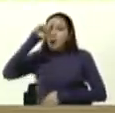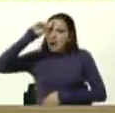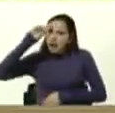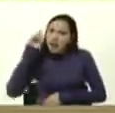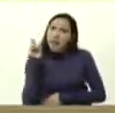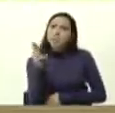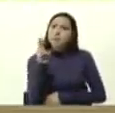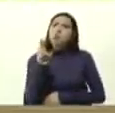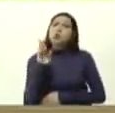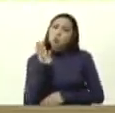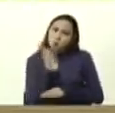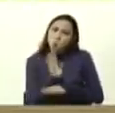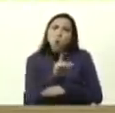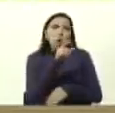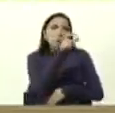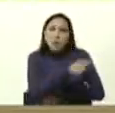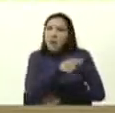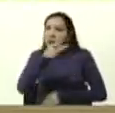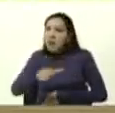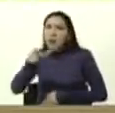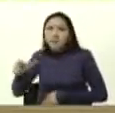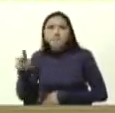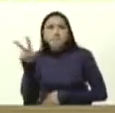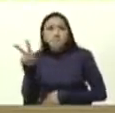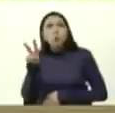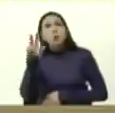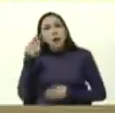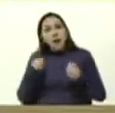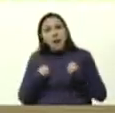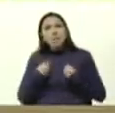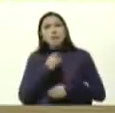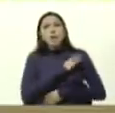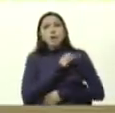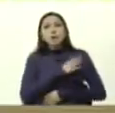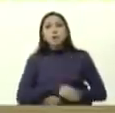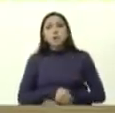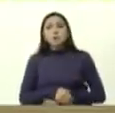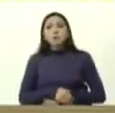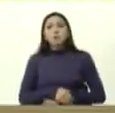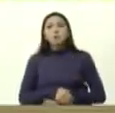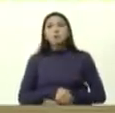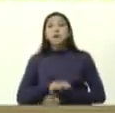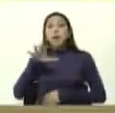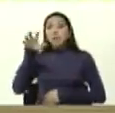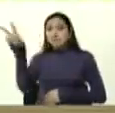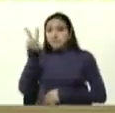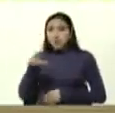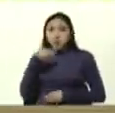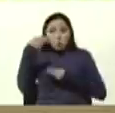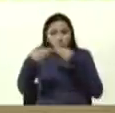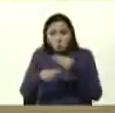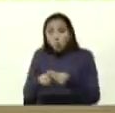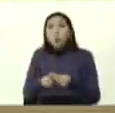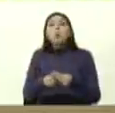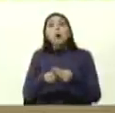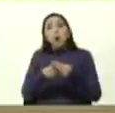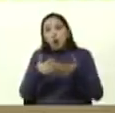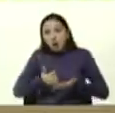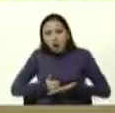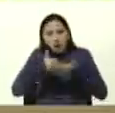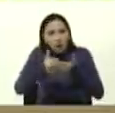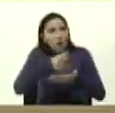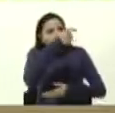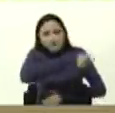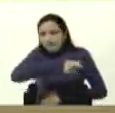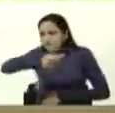el resguardo de la integridad de nuestros migrantes, sobre todo Venezuela, que ha sido un país receptor de